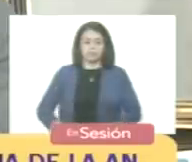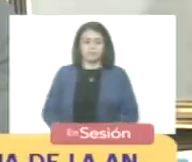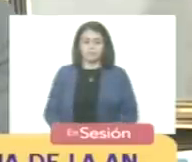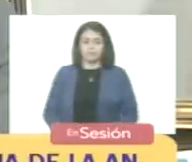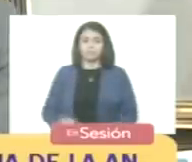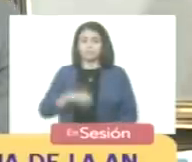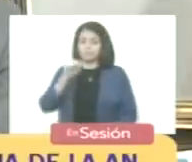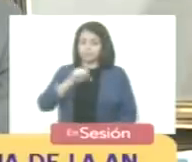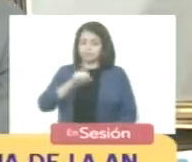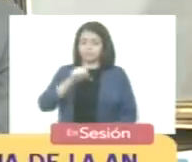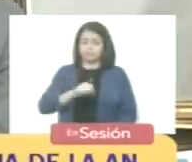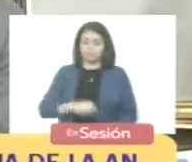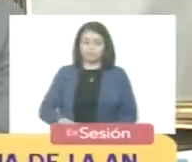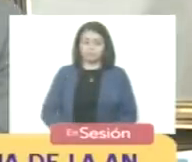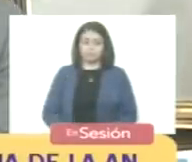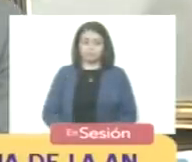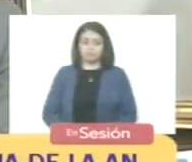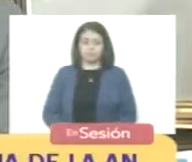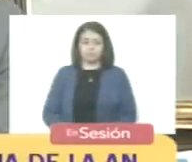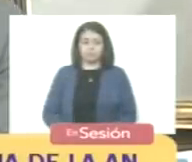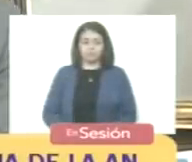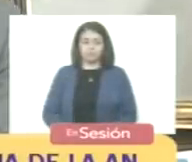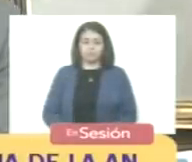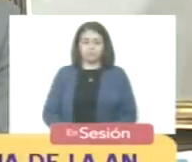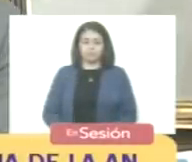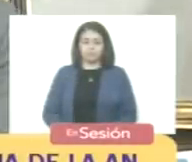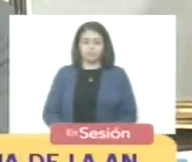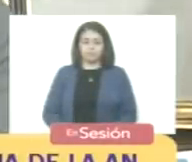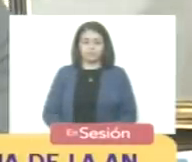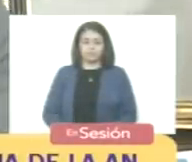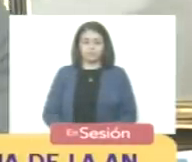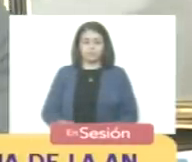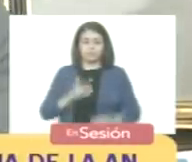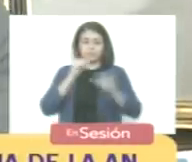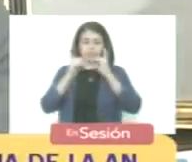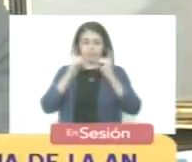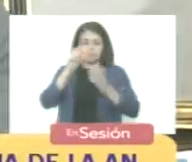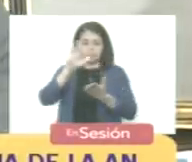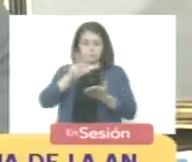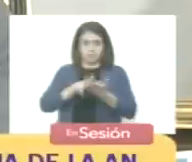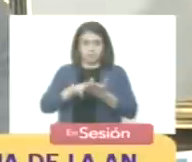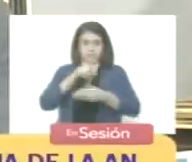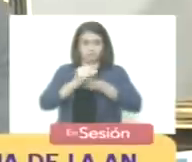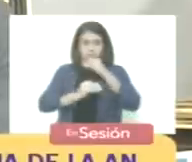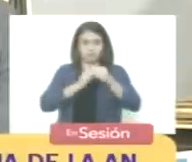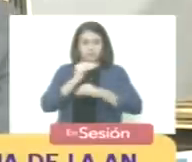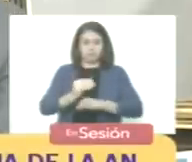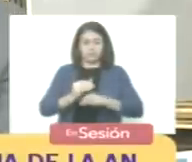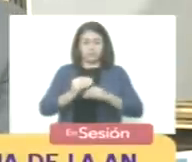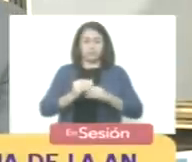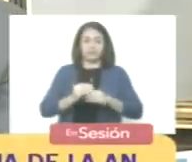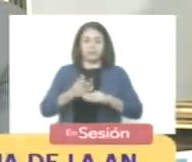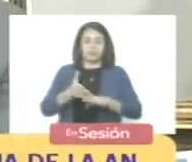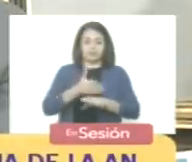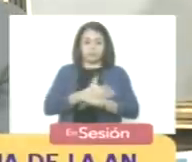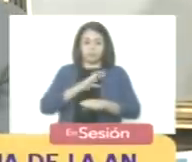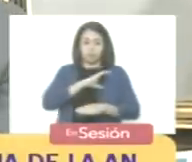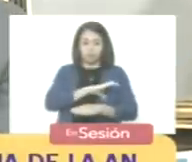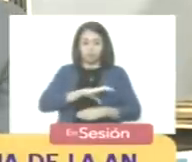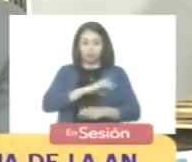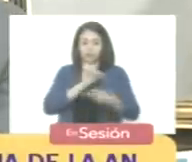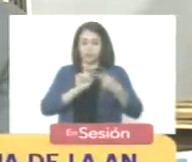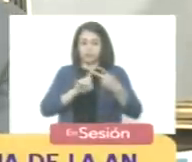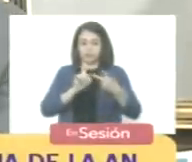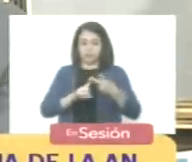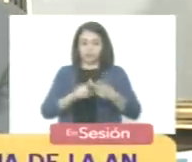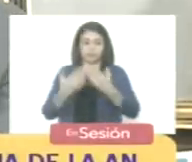En efecto, en razón de las discusiones y aprobaciones que se dieron en el seno de la Comisión Segunda, que